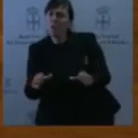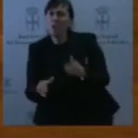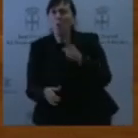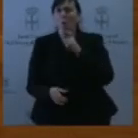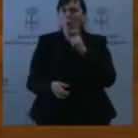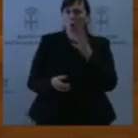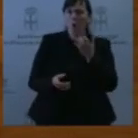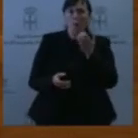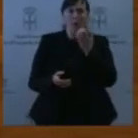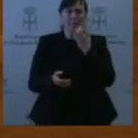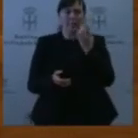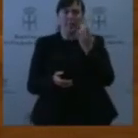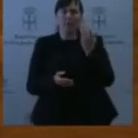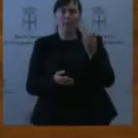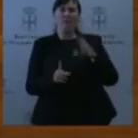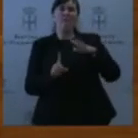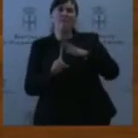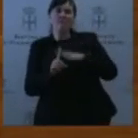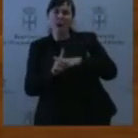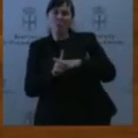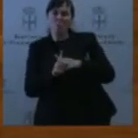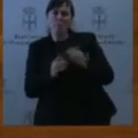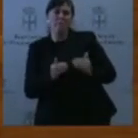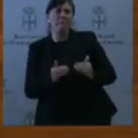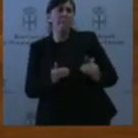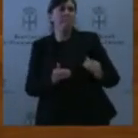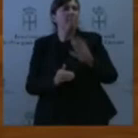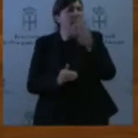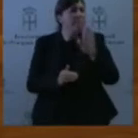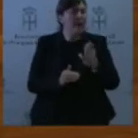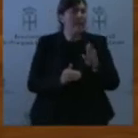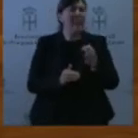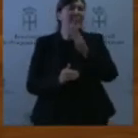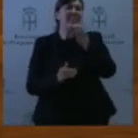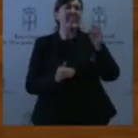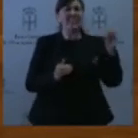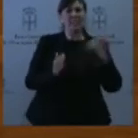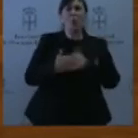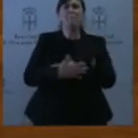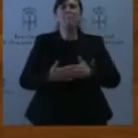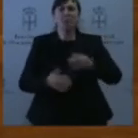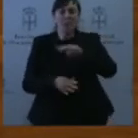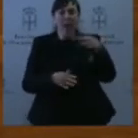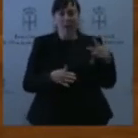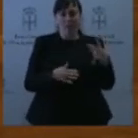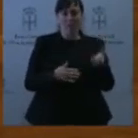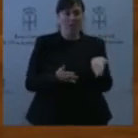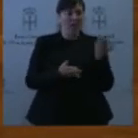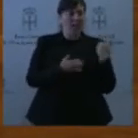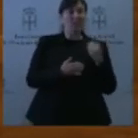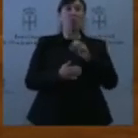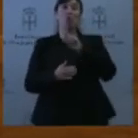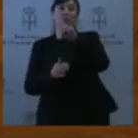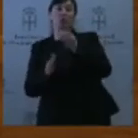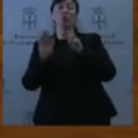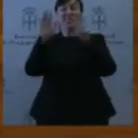año van a alcanzar los 300 millones de euros frente a los 276 millones contemplados inicialmente en el plan